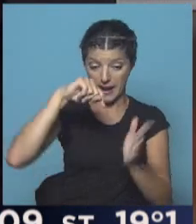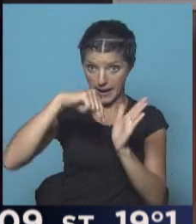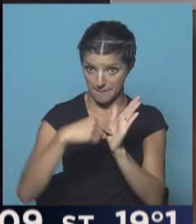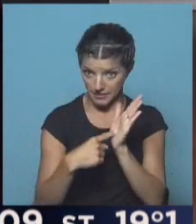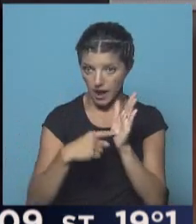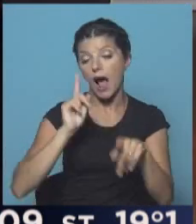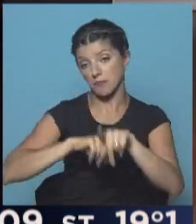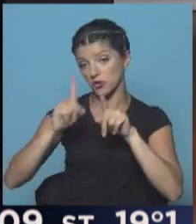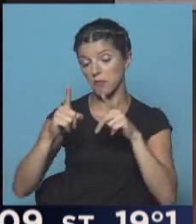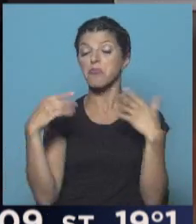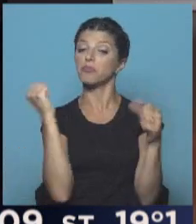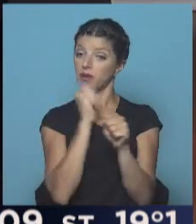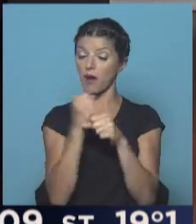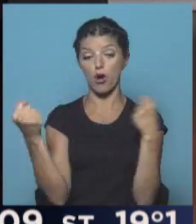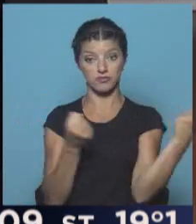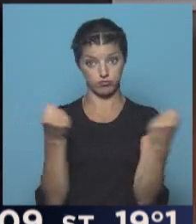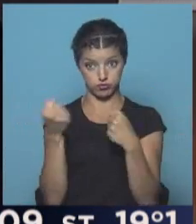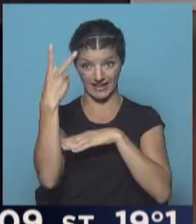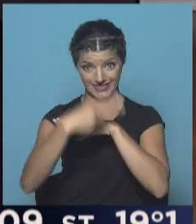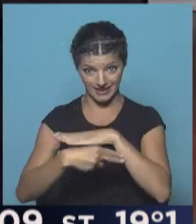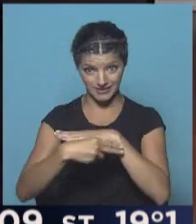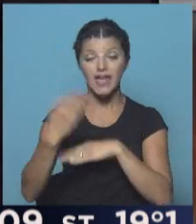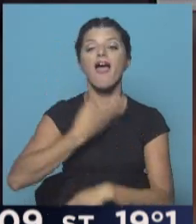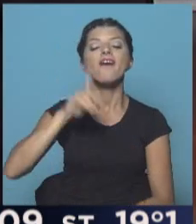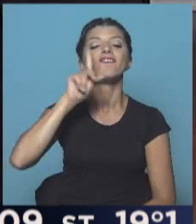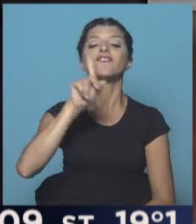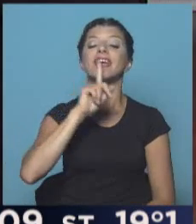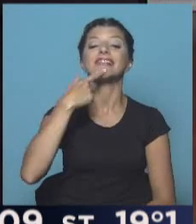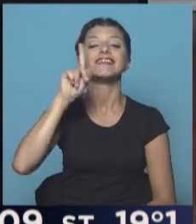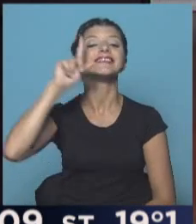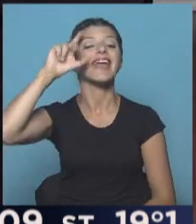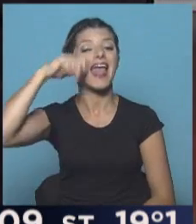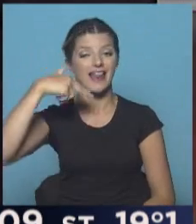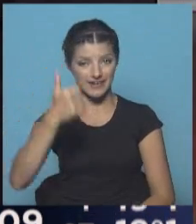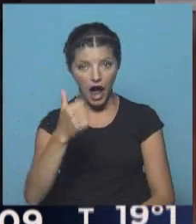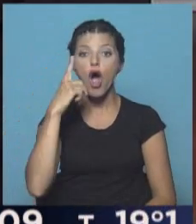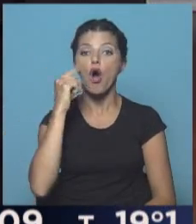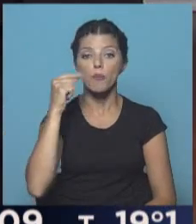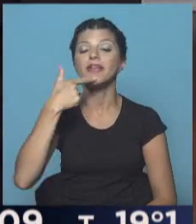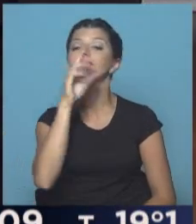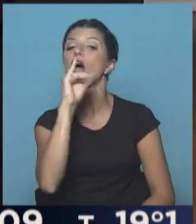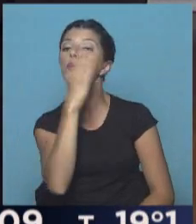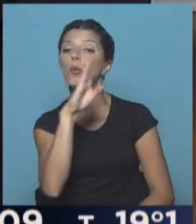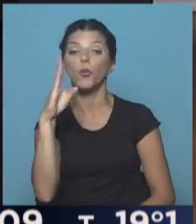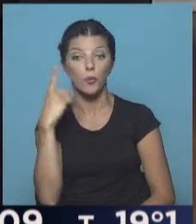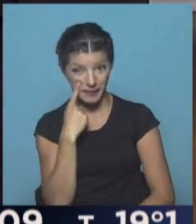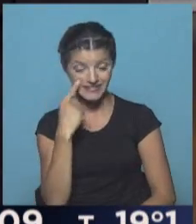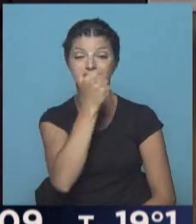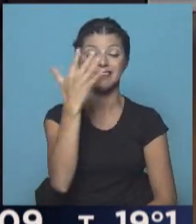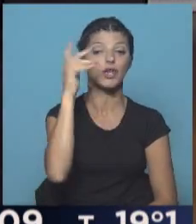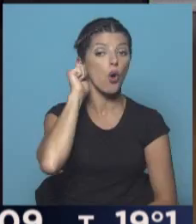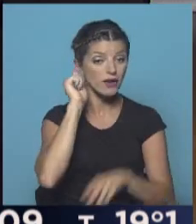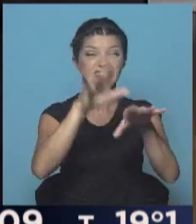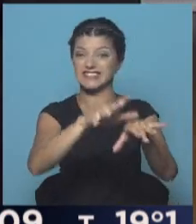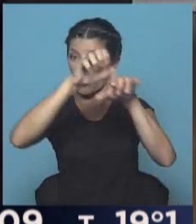cuando estaba circulando con su taxi, un Fiat Siena, a Alberto Sarubi, el taxista de 65 años.